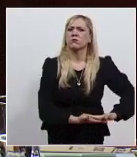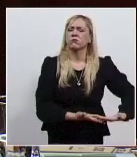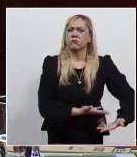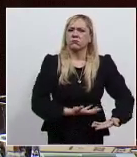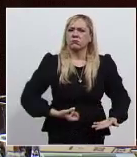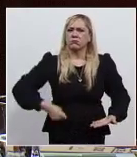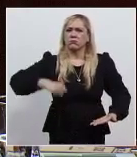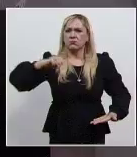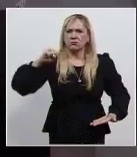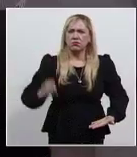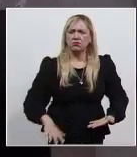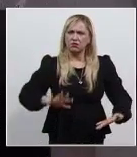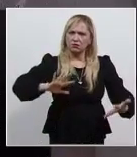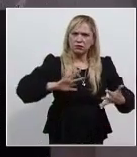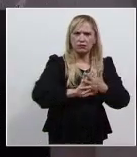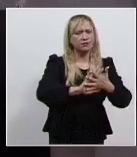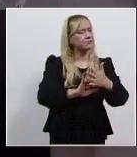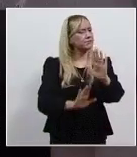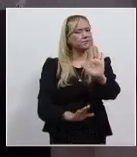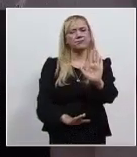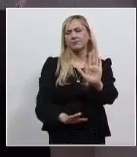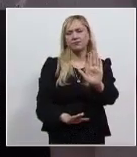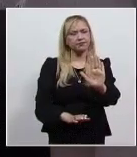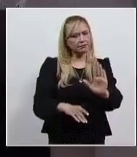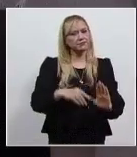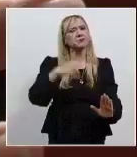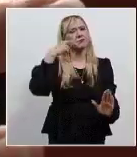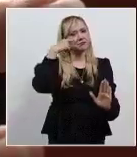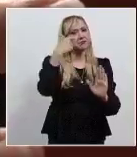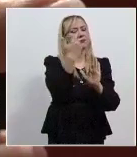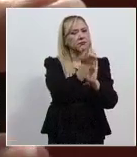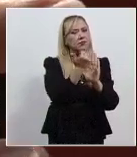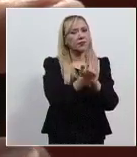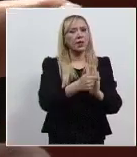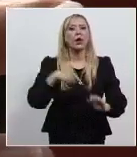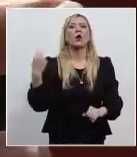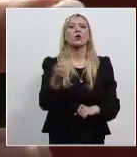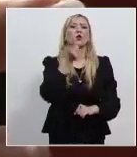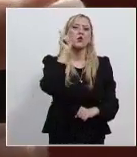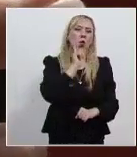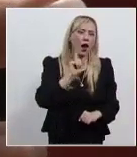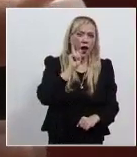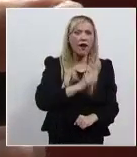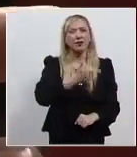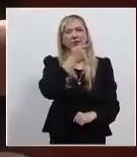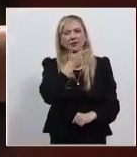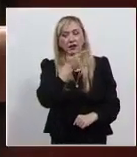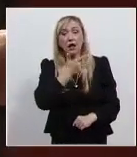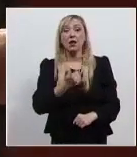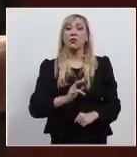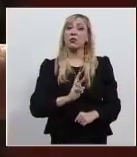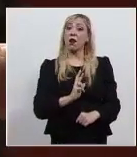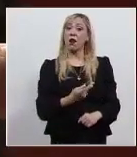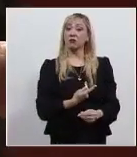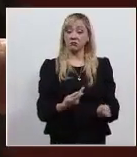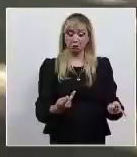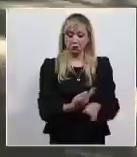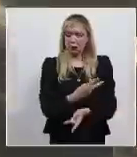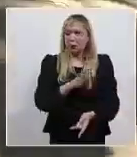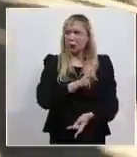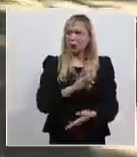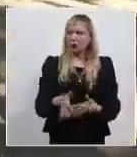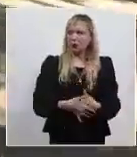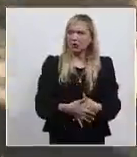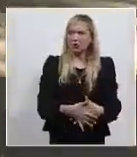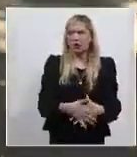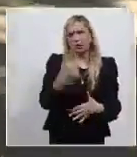del embarazo, en la que la Corte reconoció, entre otros temas, que las mujeres y personas gestantes son las únicas titulares del derecho a decidir